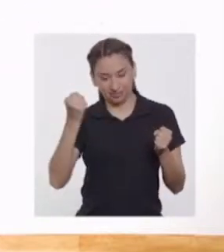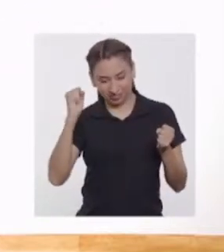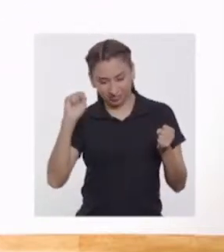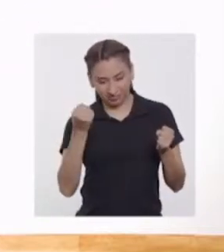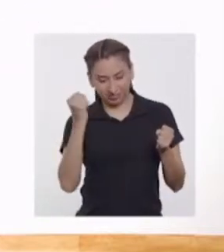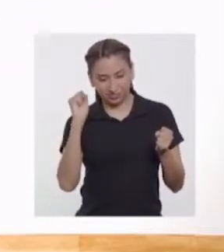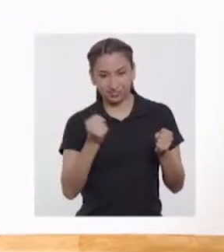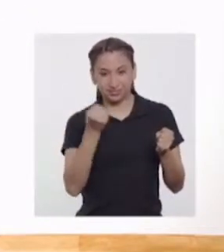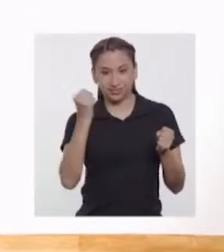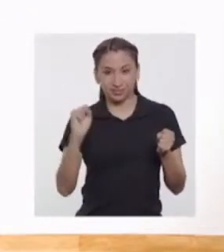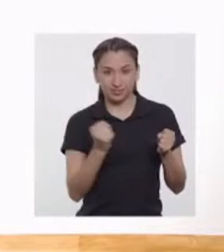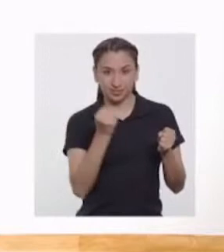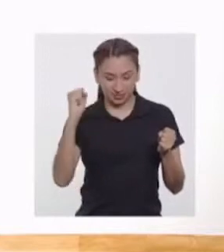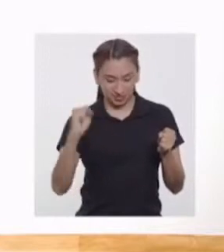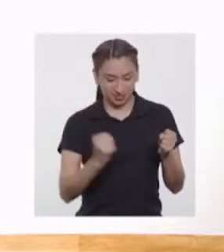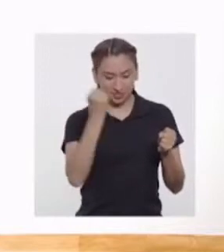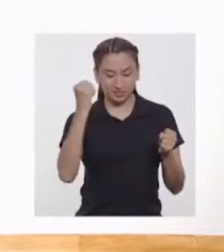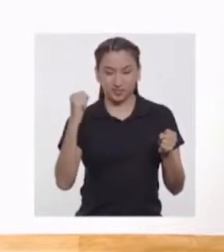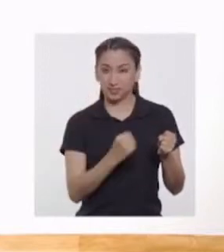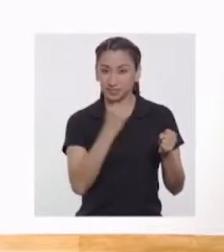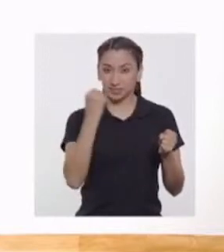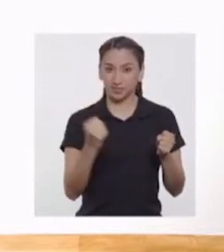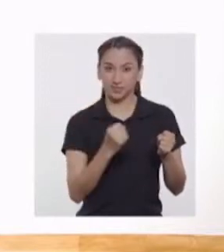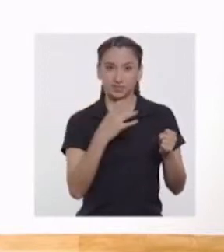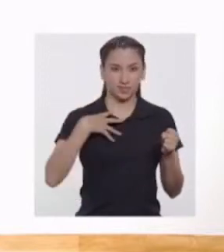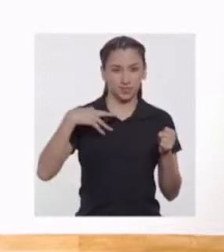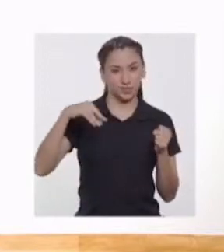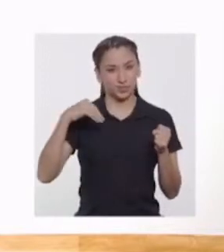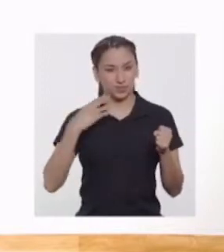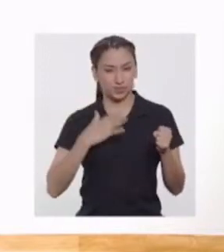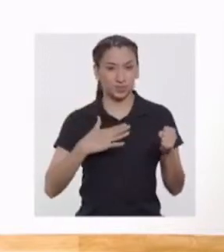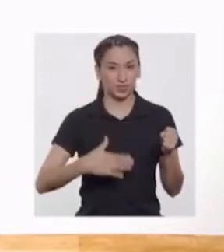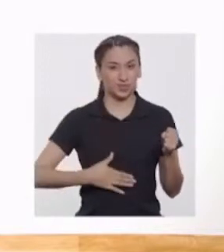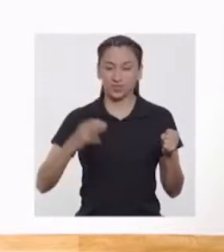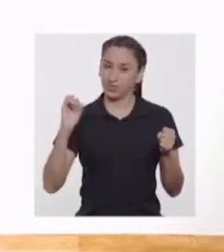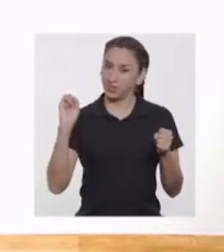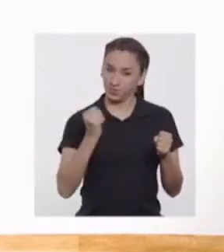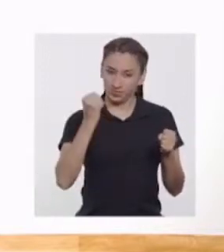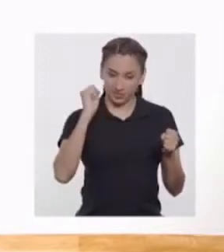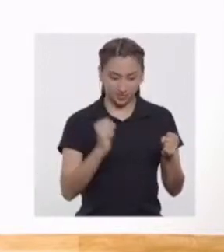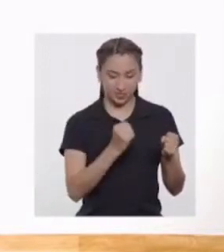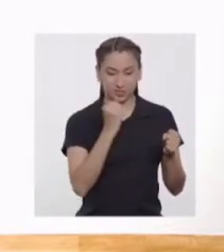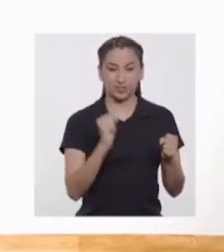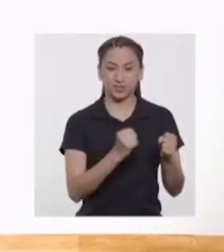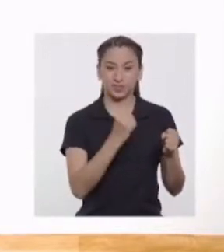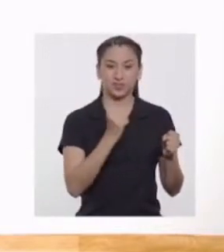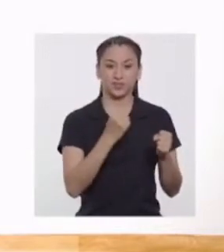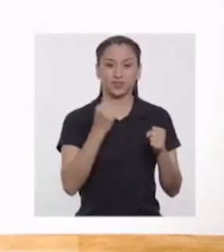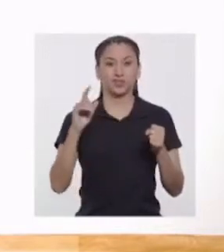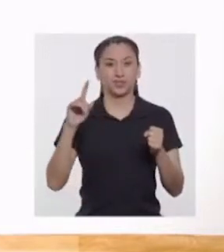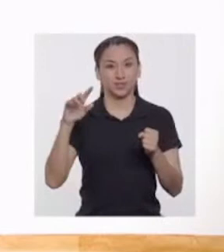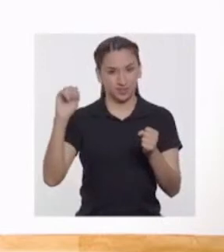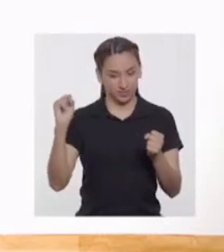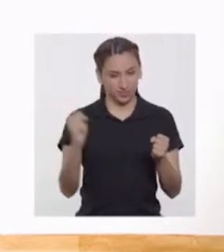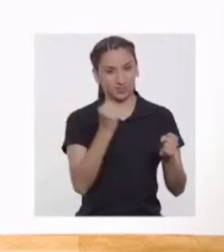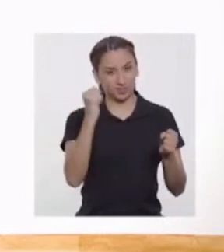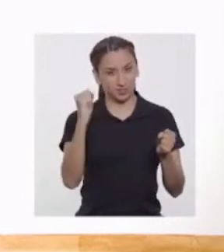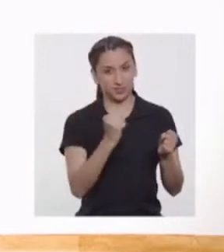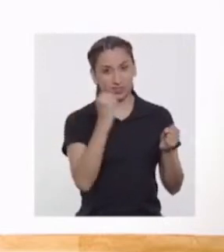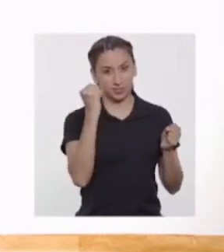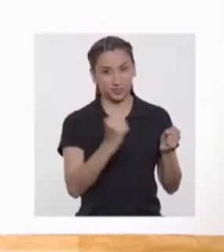escoba! Y limpiamos con mucho ritmo. Eso es. Cambiamos de lado.